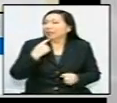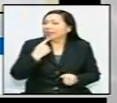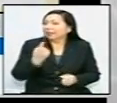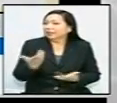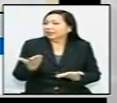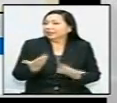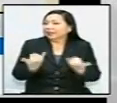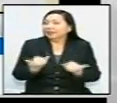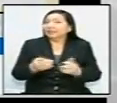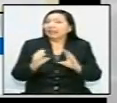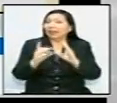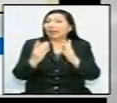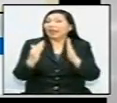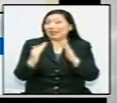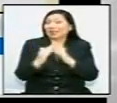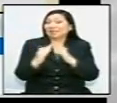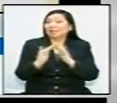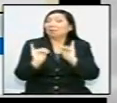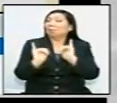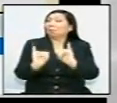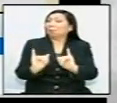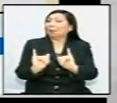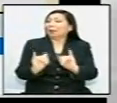mencionan en ese departamento me dejaron.